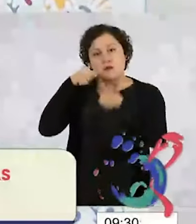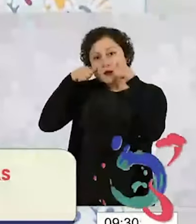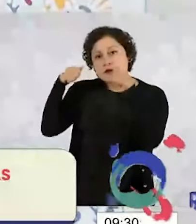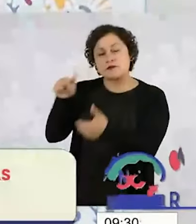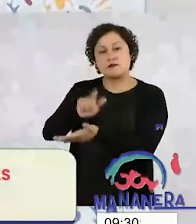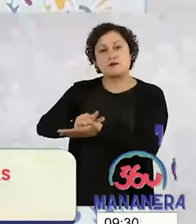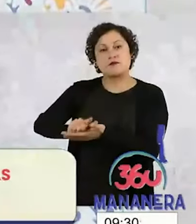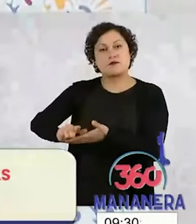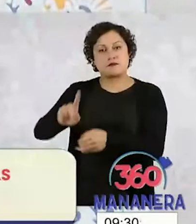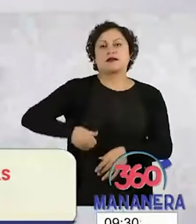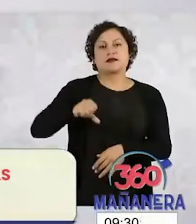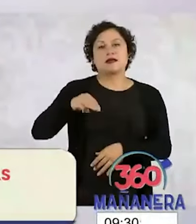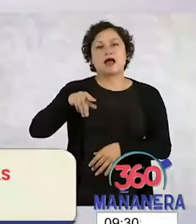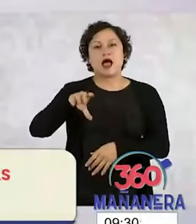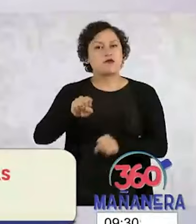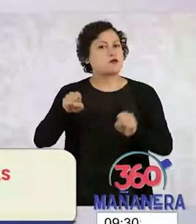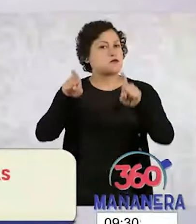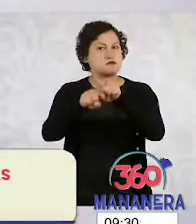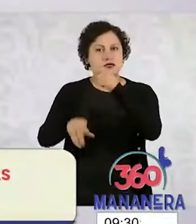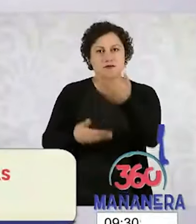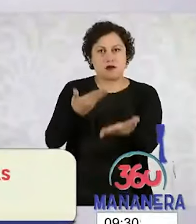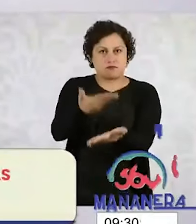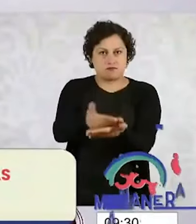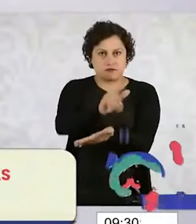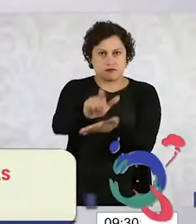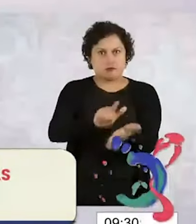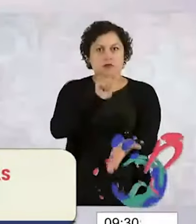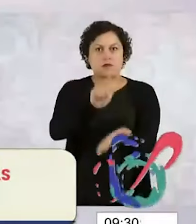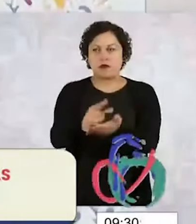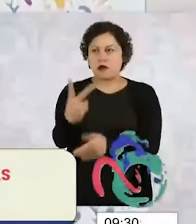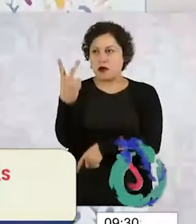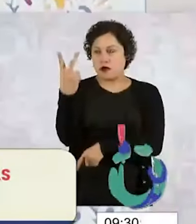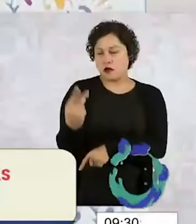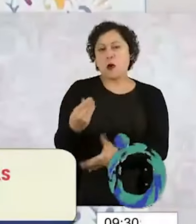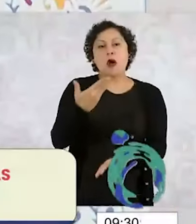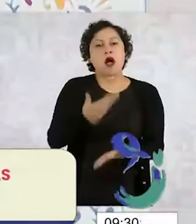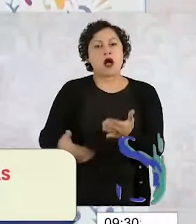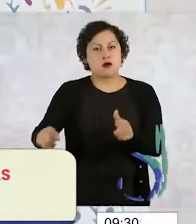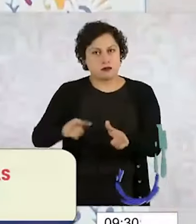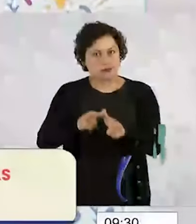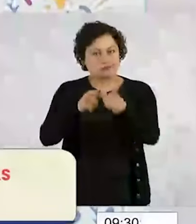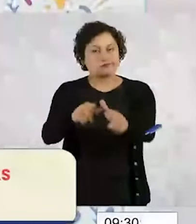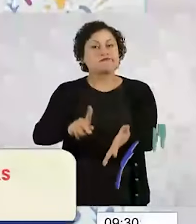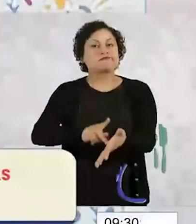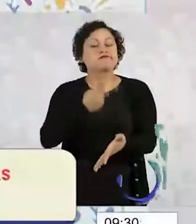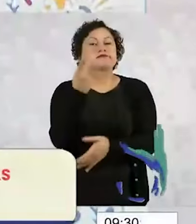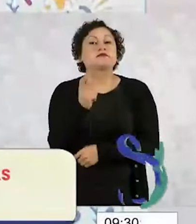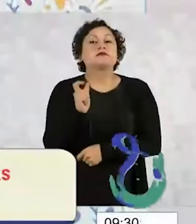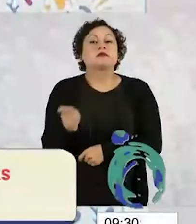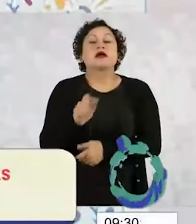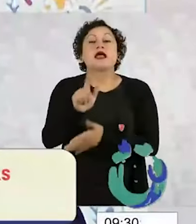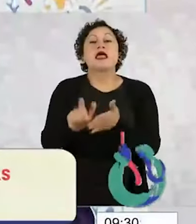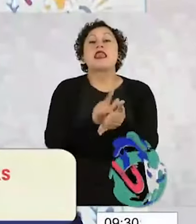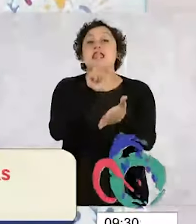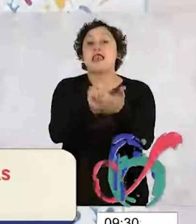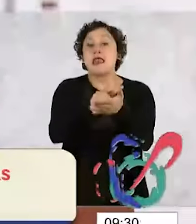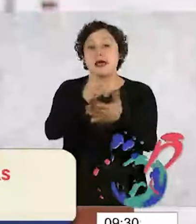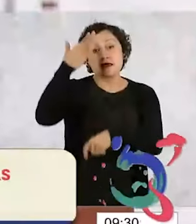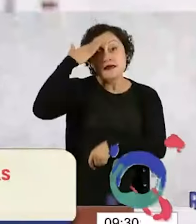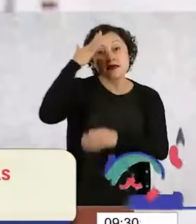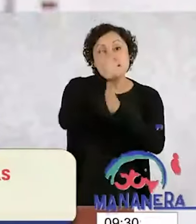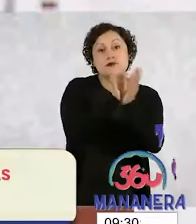los privados el 46 con esta reforma se va a permitir modificar también las leyes secundarias y